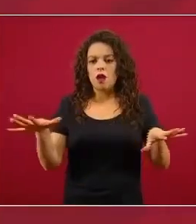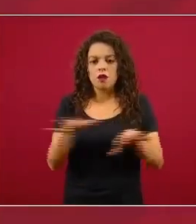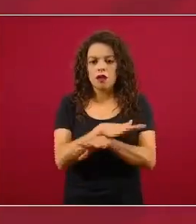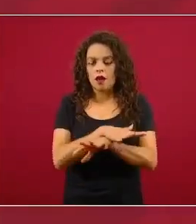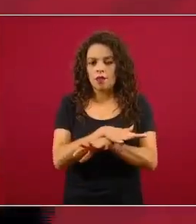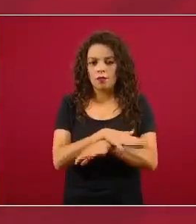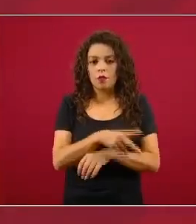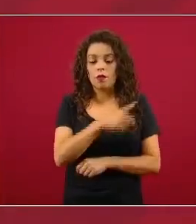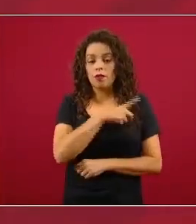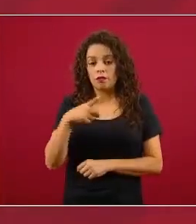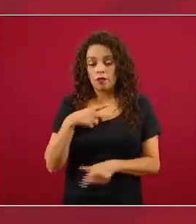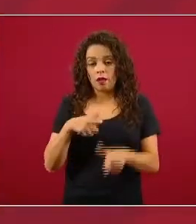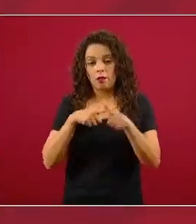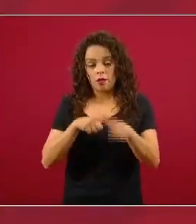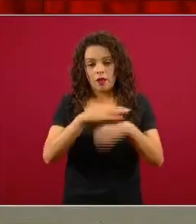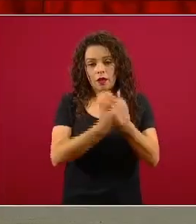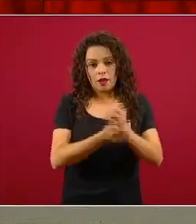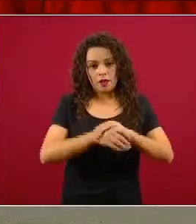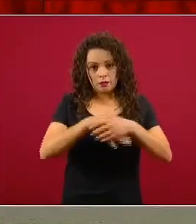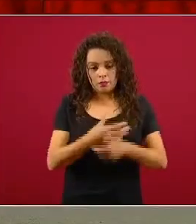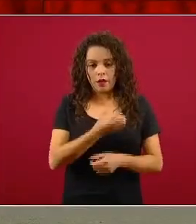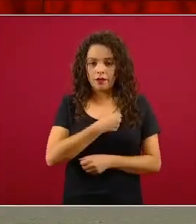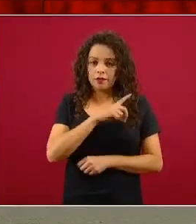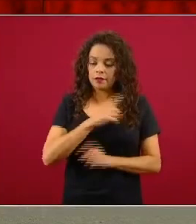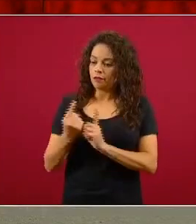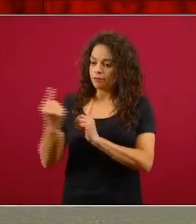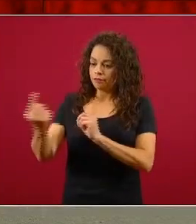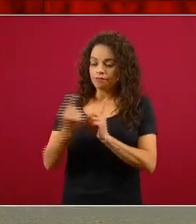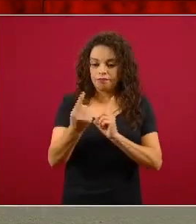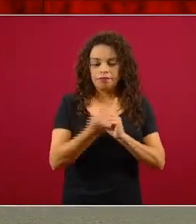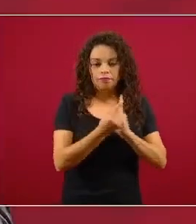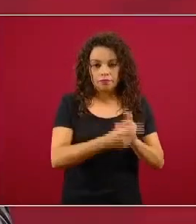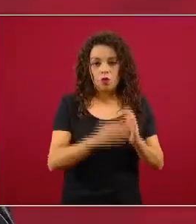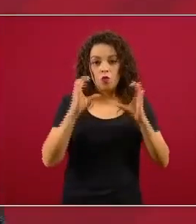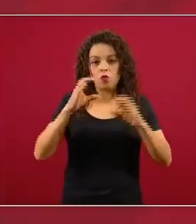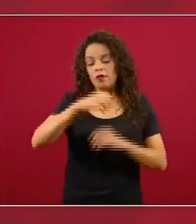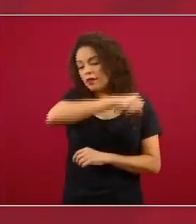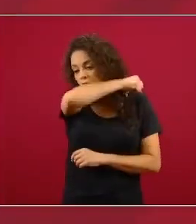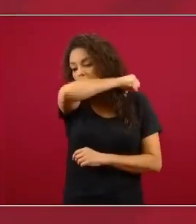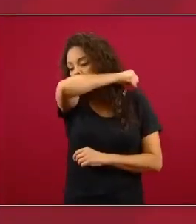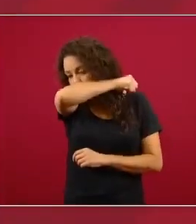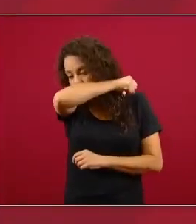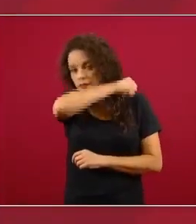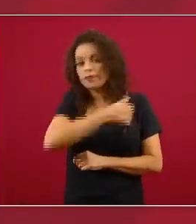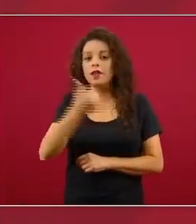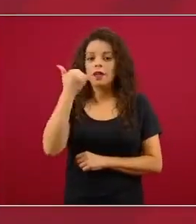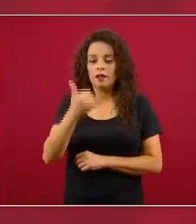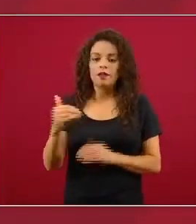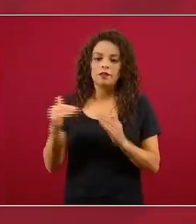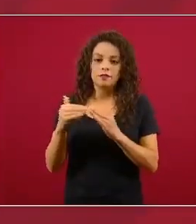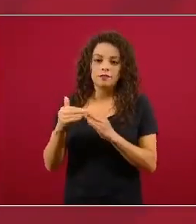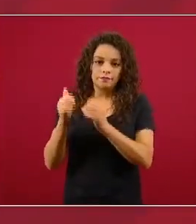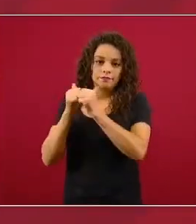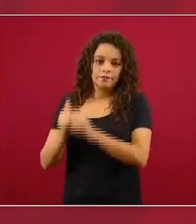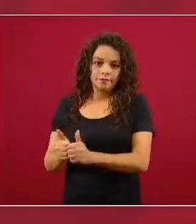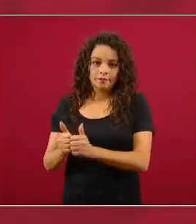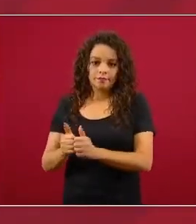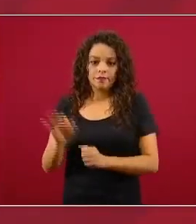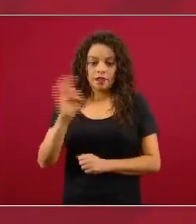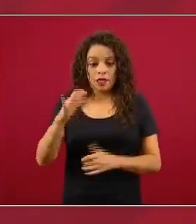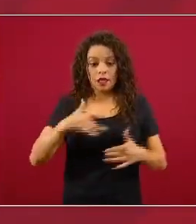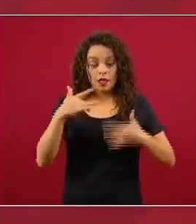Lavarse las manos, mantener sana distancia, taparse el estornudo y quedarse en casa si se tienen síntomas,